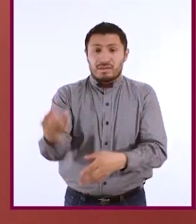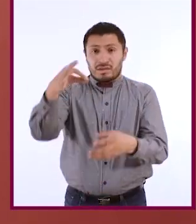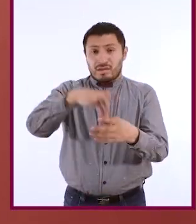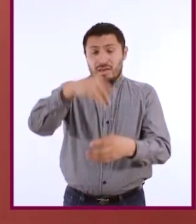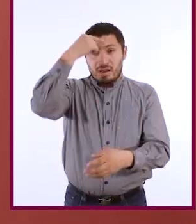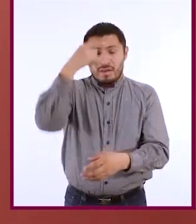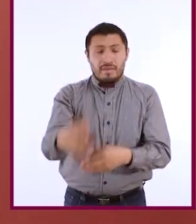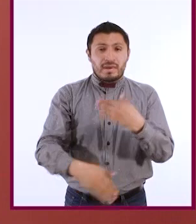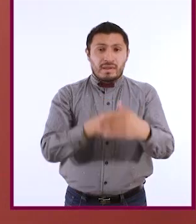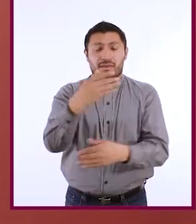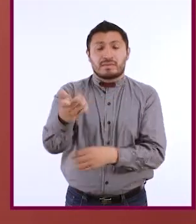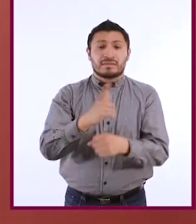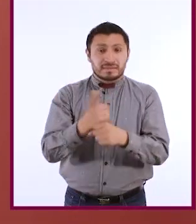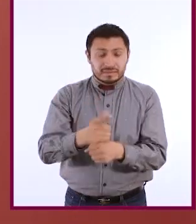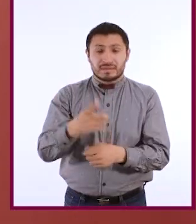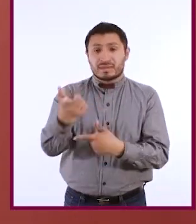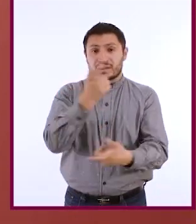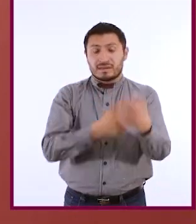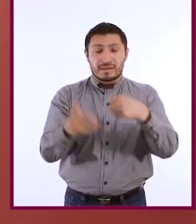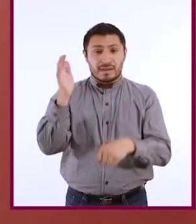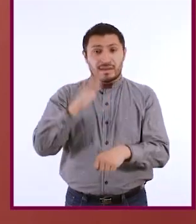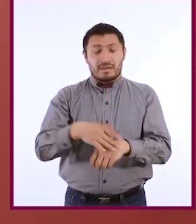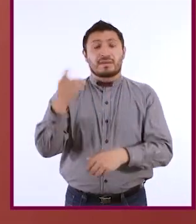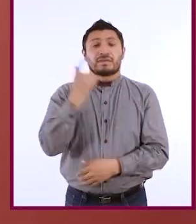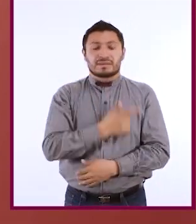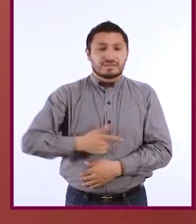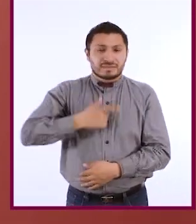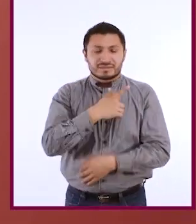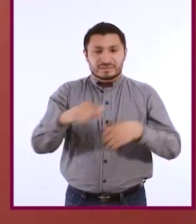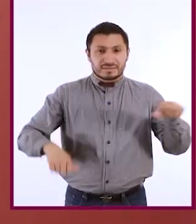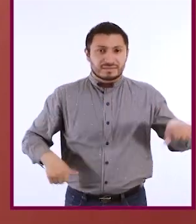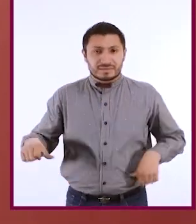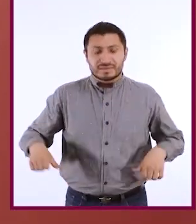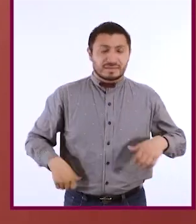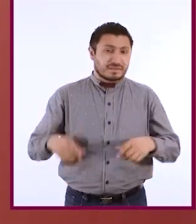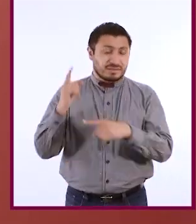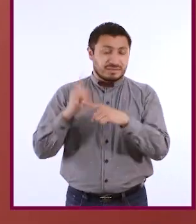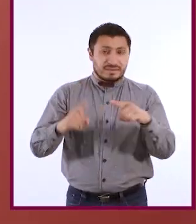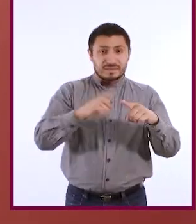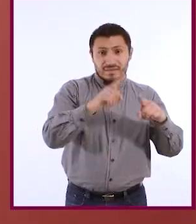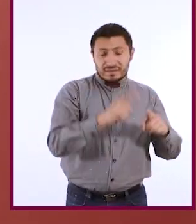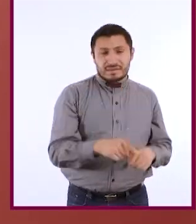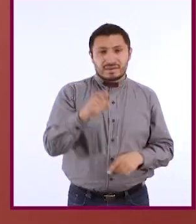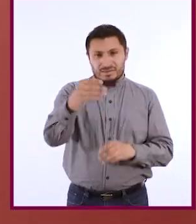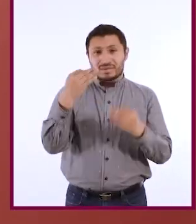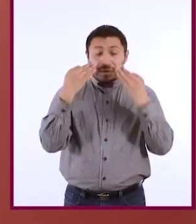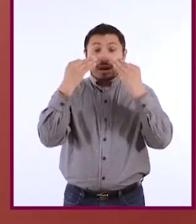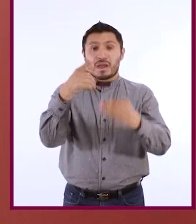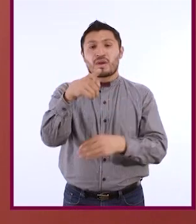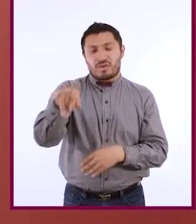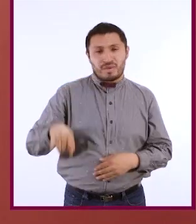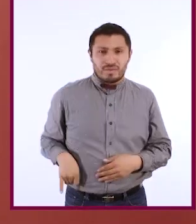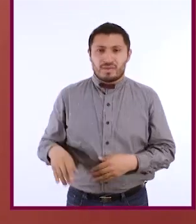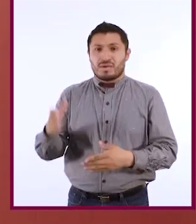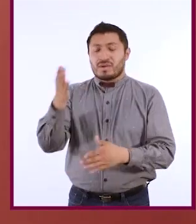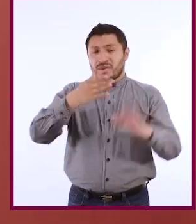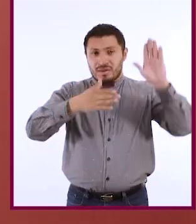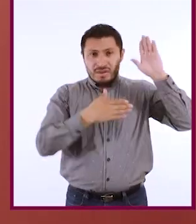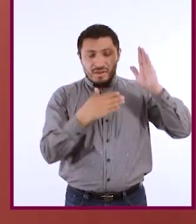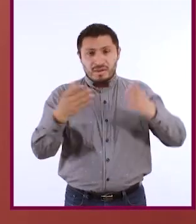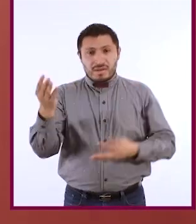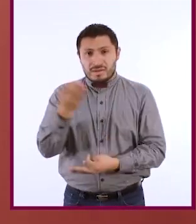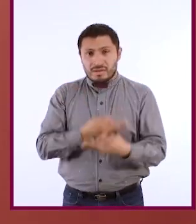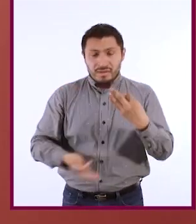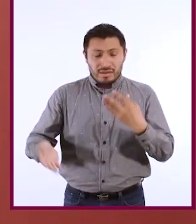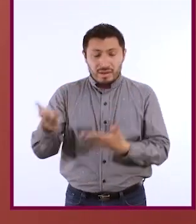avanzar en sus carreras, ganar más dinero y disfrutar de las actividades de ocio. Demuestra que te importa, comprométete a repartir por igual